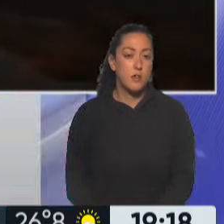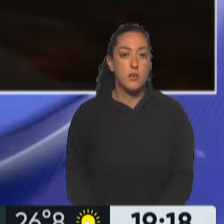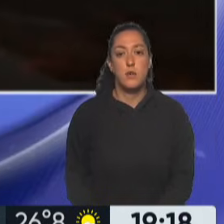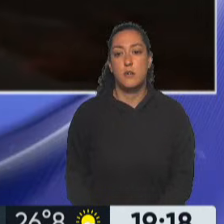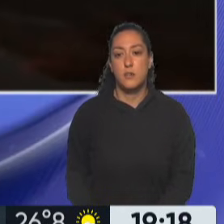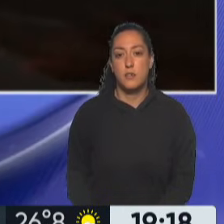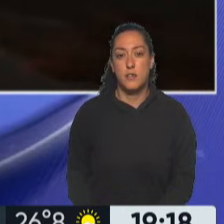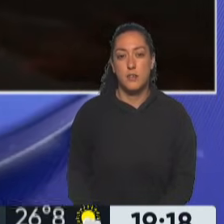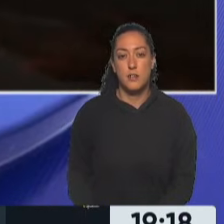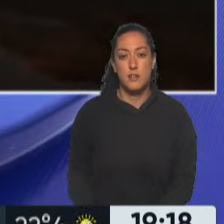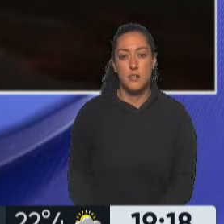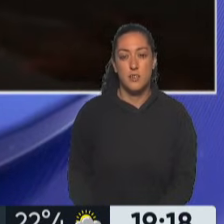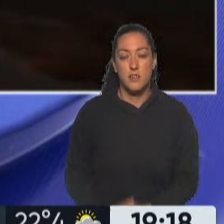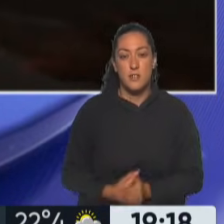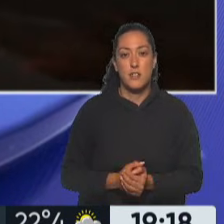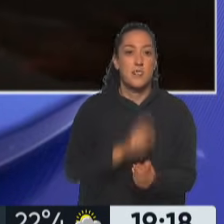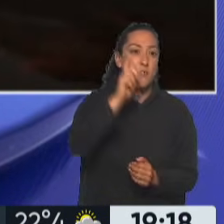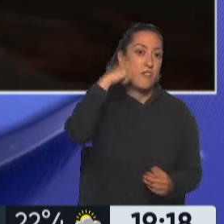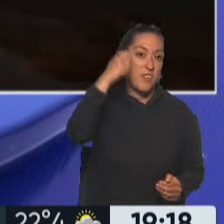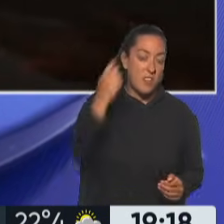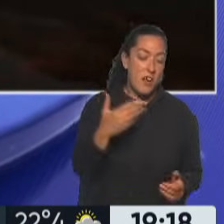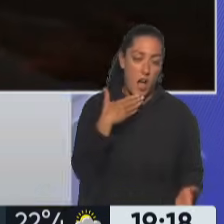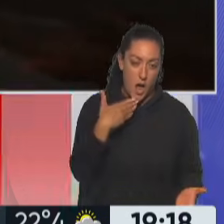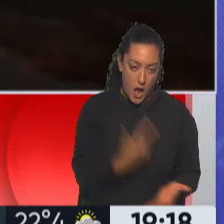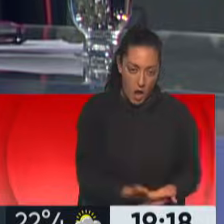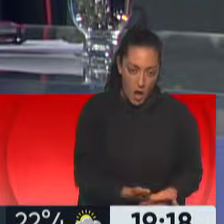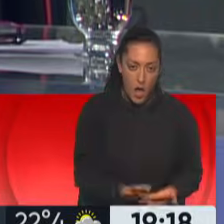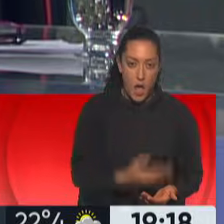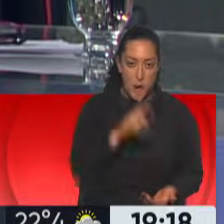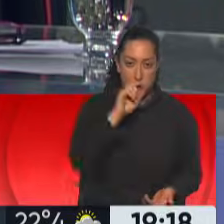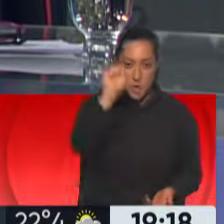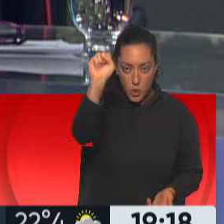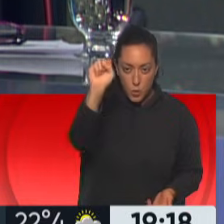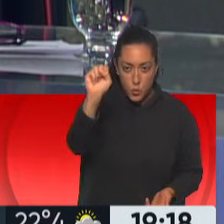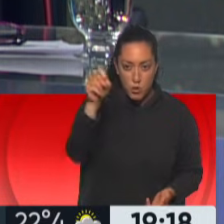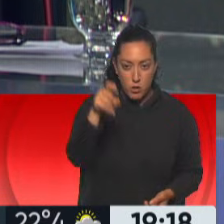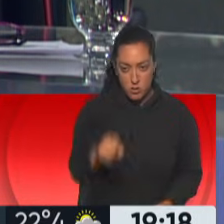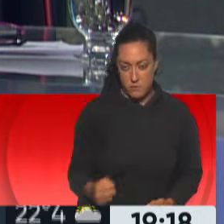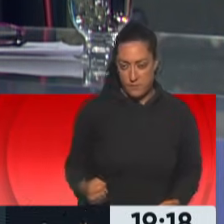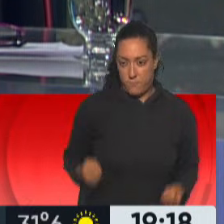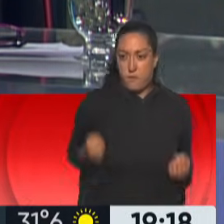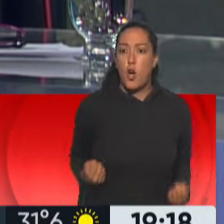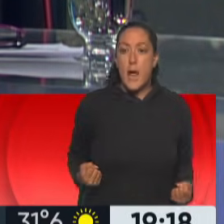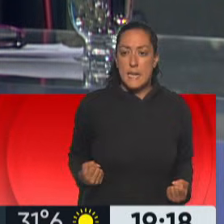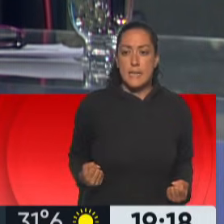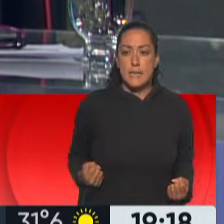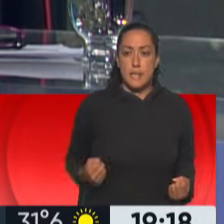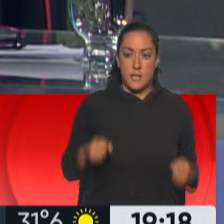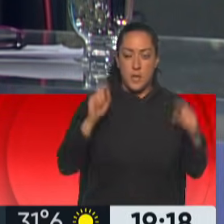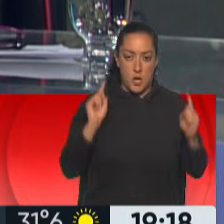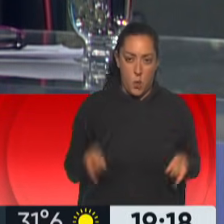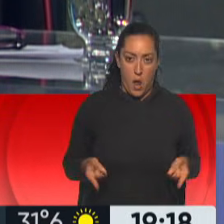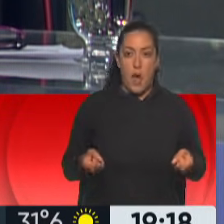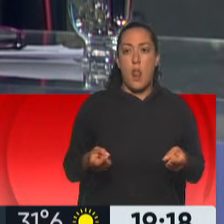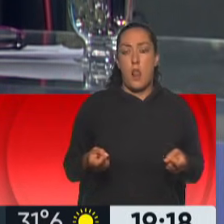allí veíamos qué imagen impresionante, ¿no? Ver a un Maduro con una fortaleza frente a sus partidarios y